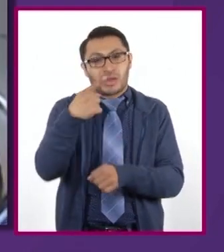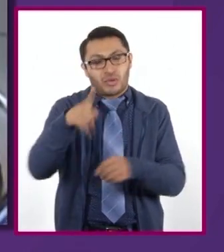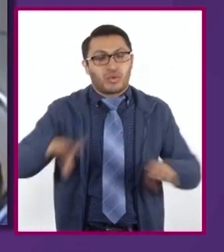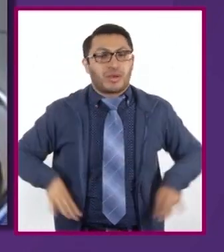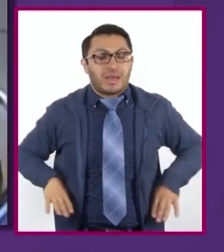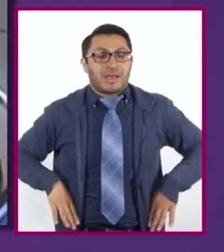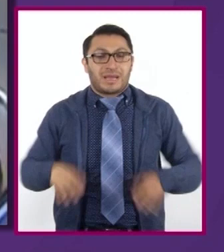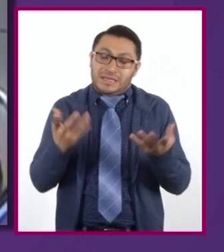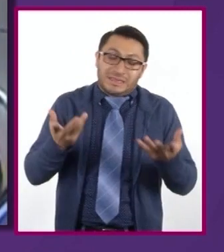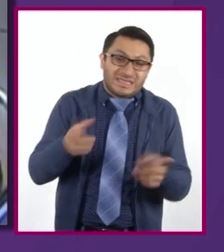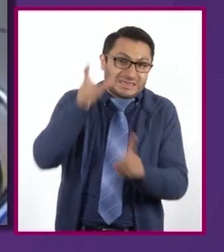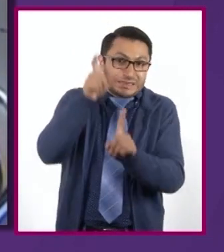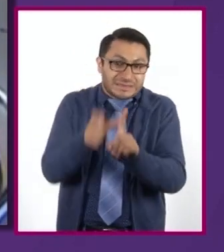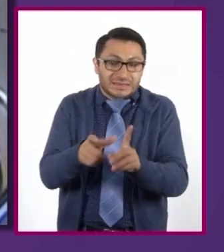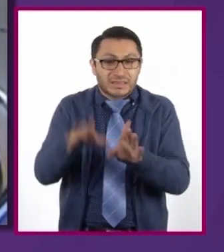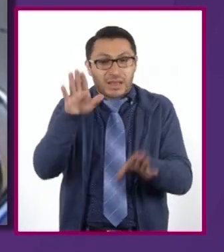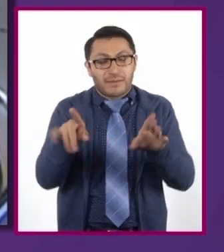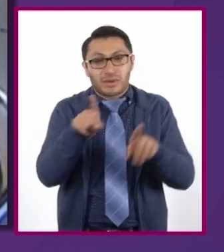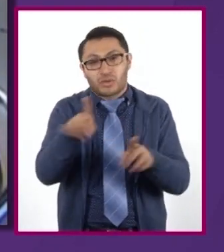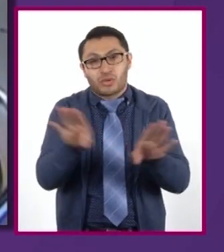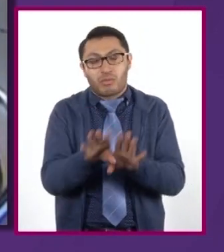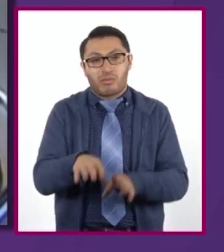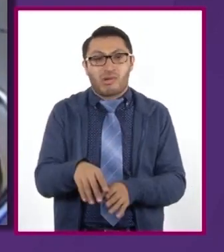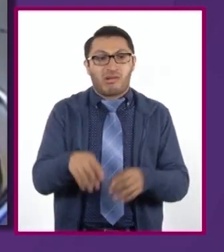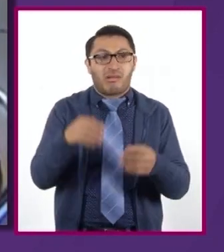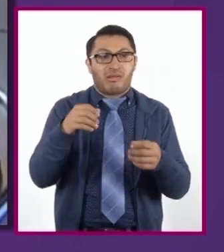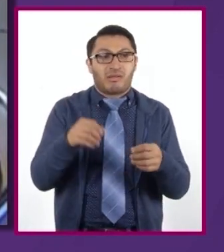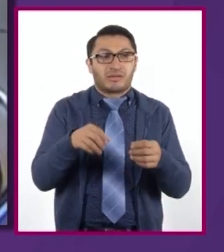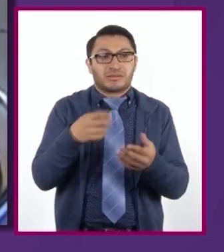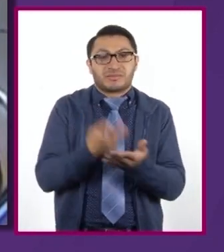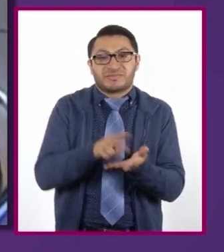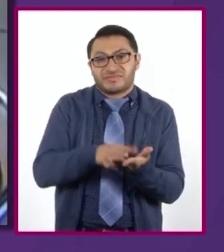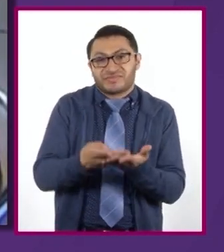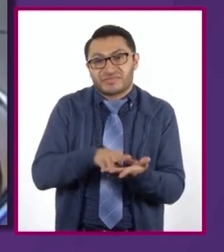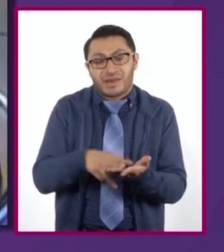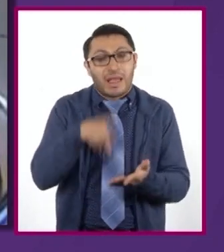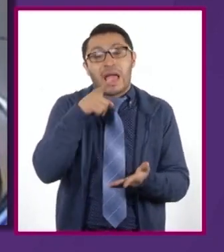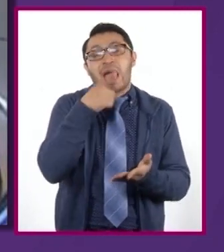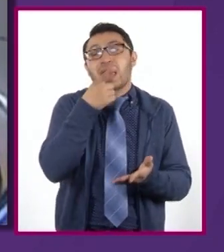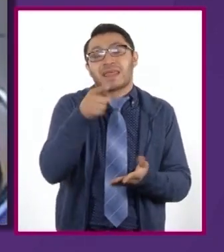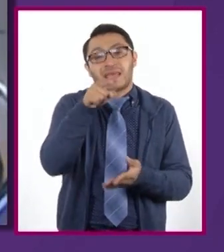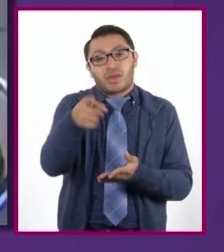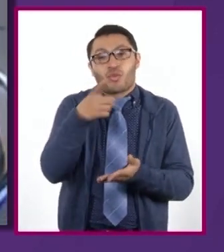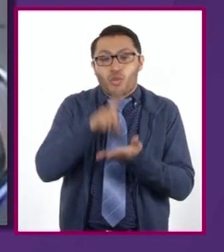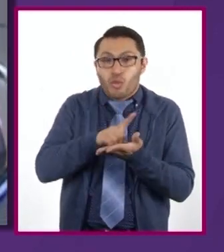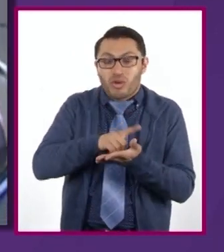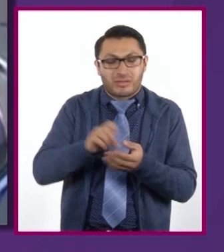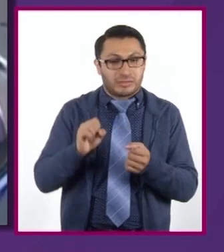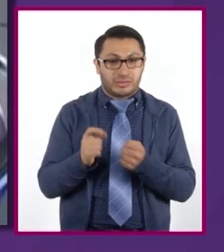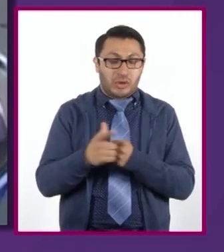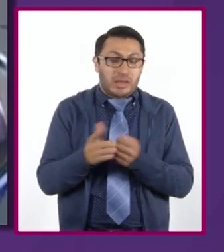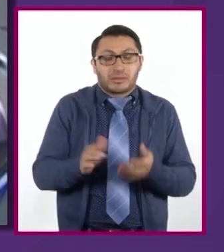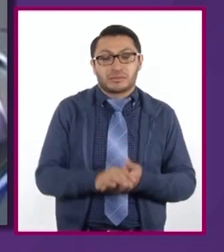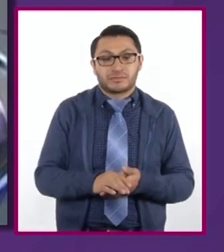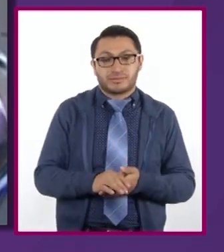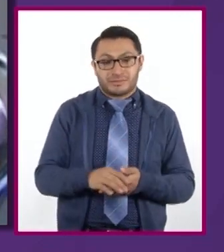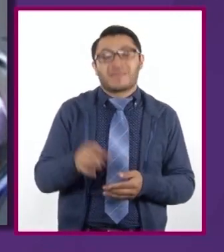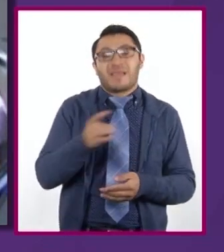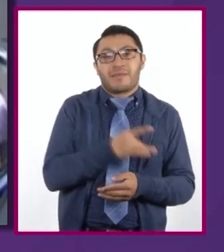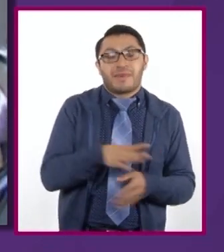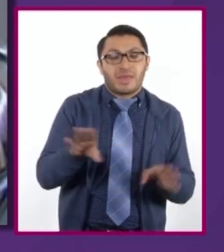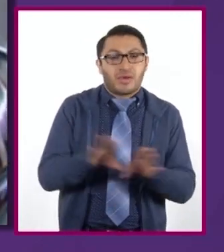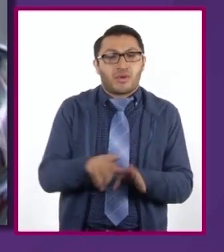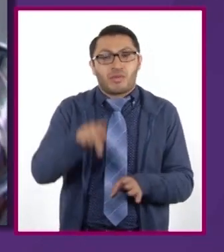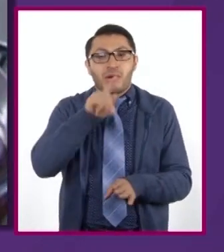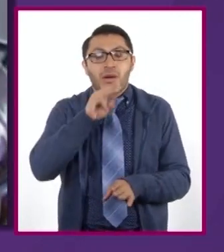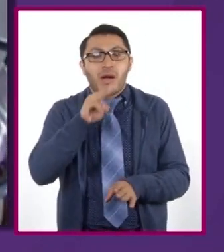o haces un berrinche de algo, ya por eso dicen que te drogas y no sé qué, y no sé, y todo Es que eso. da miedo, como padre yo me imagino que también ha de dar pues mucho